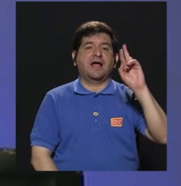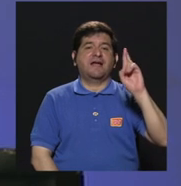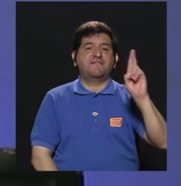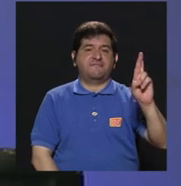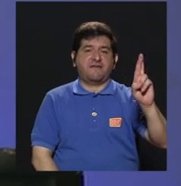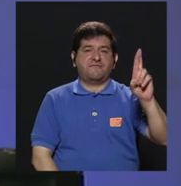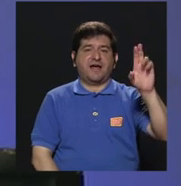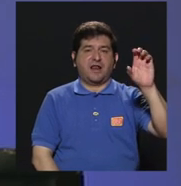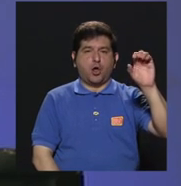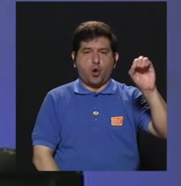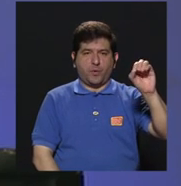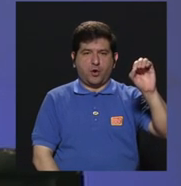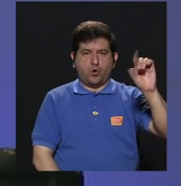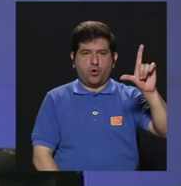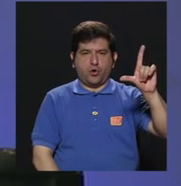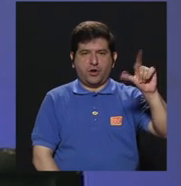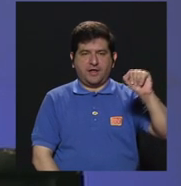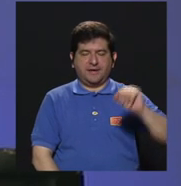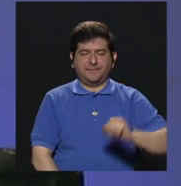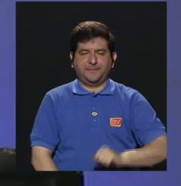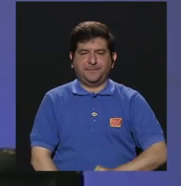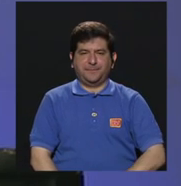Rafael Obregón Loría.